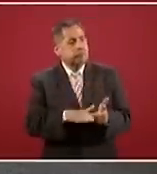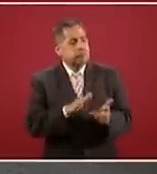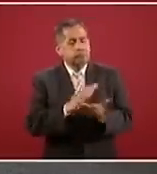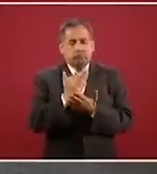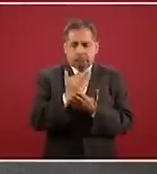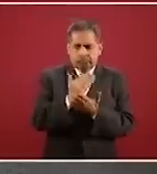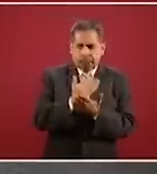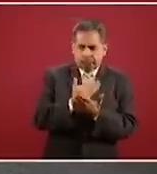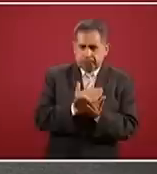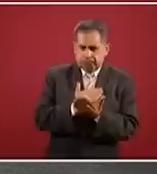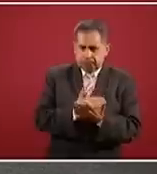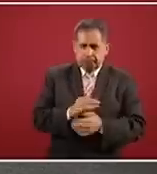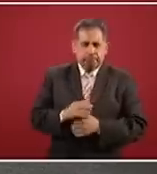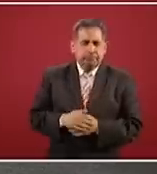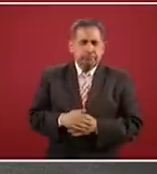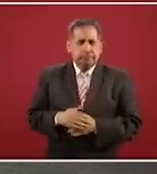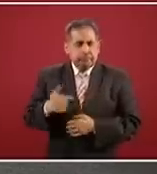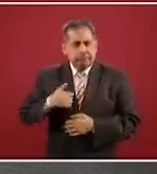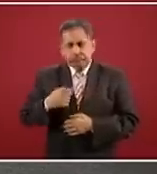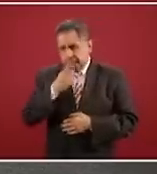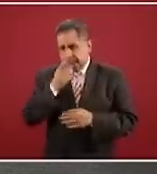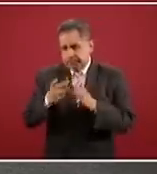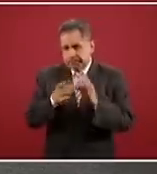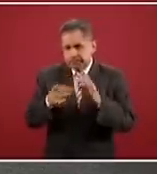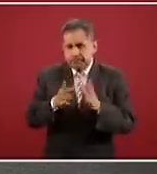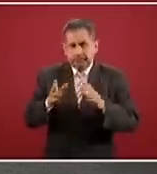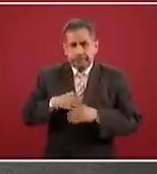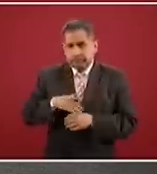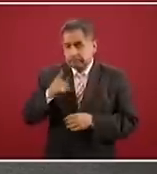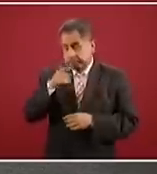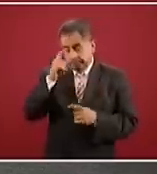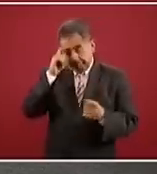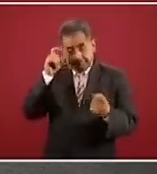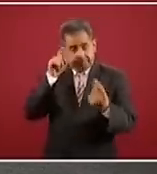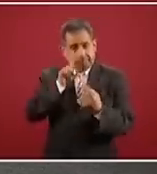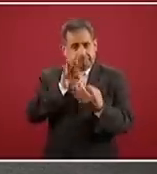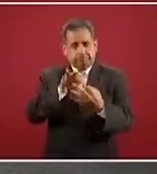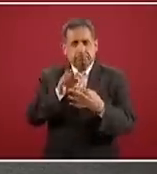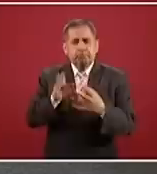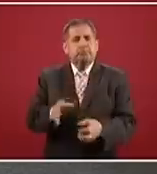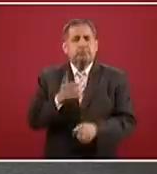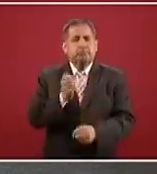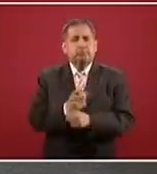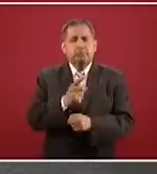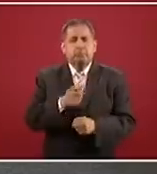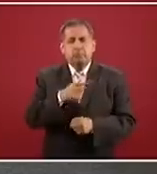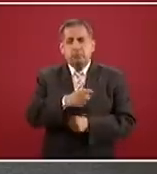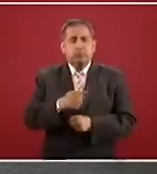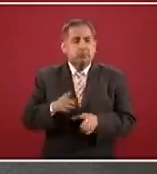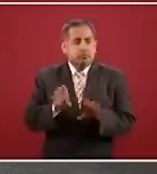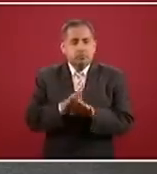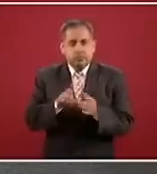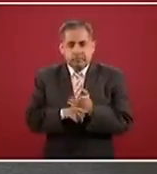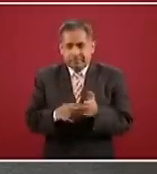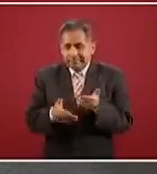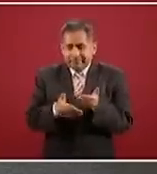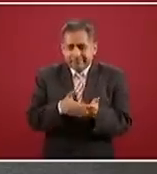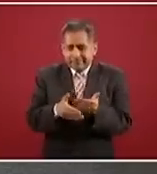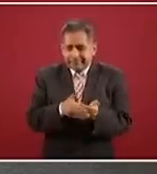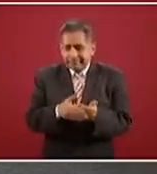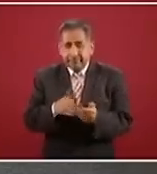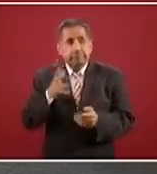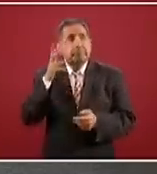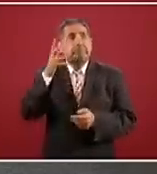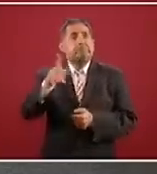esa cifra. Yo siempre digo que nuestro reto en materia de seguridad es el corto plazo,